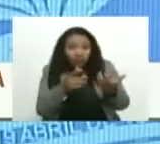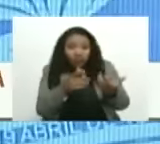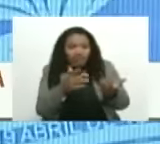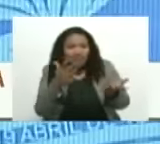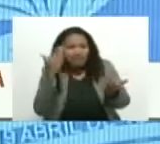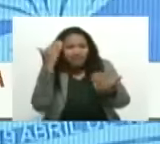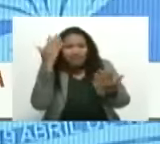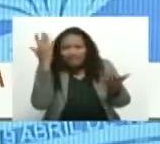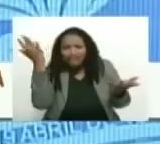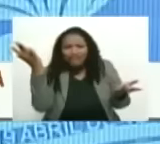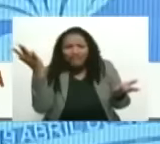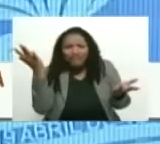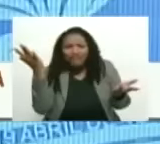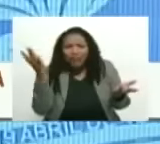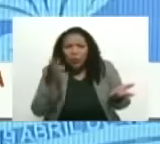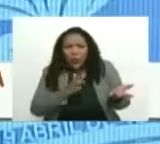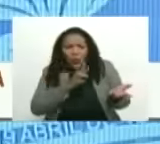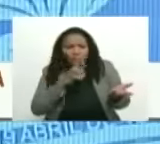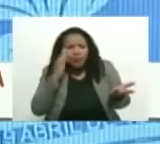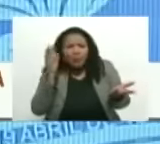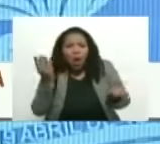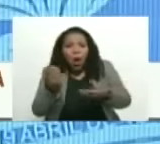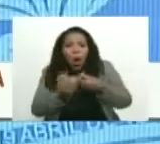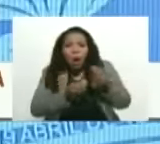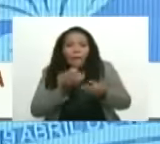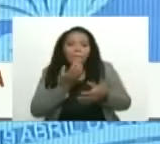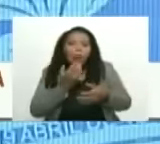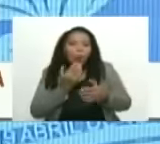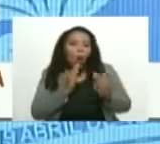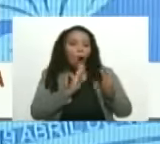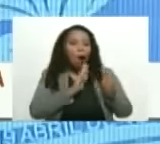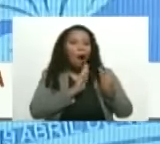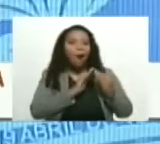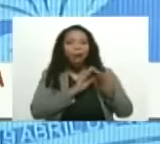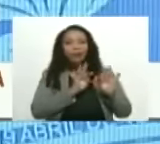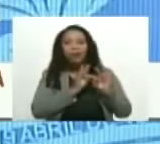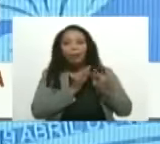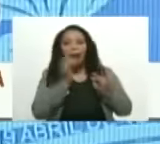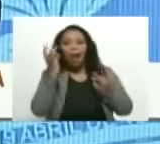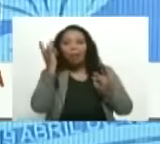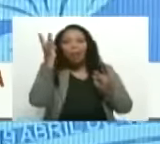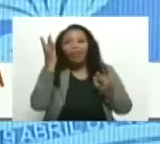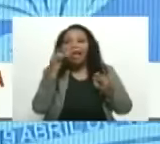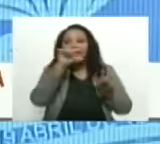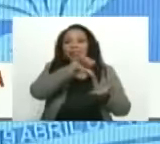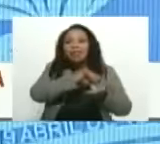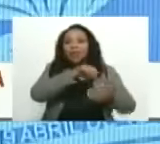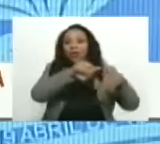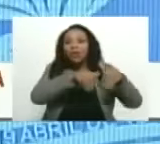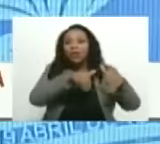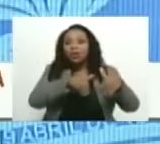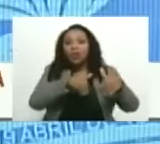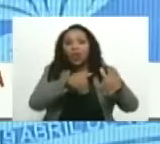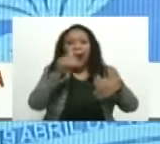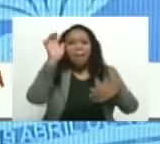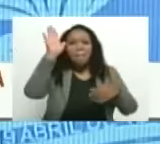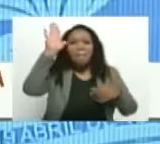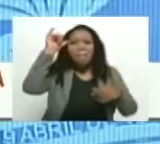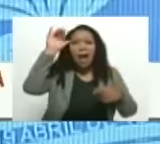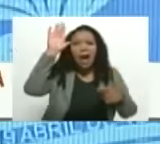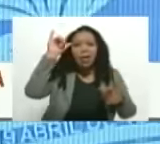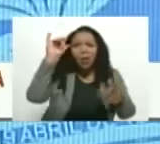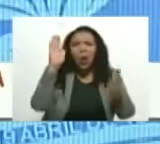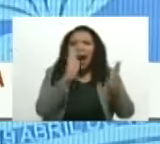absurdos, asombrosamente absurdos, como casas de familia. Habían centros de votación en baños de